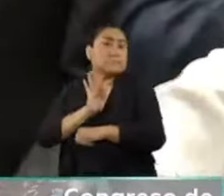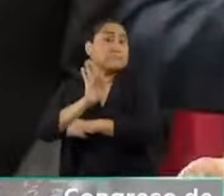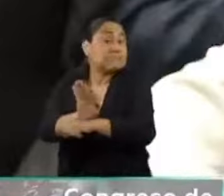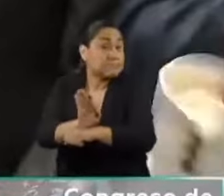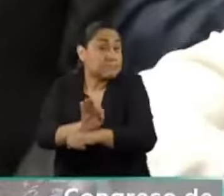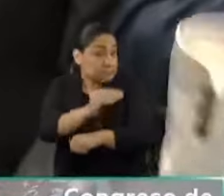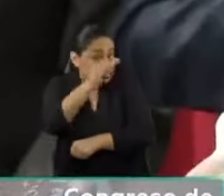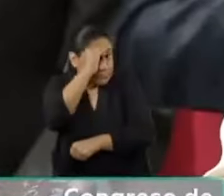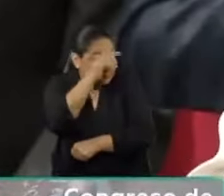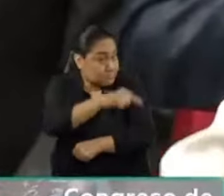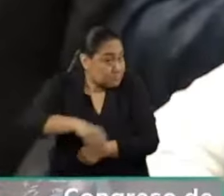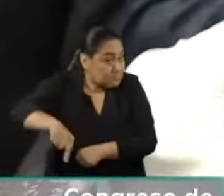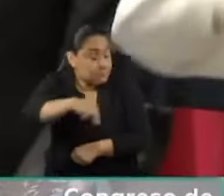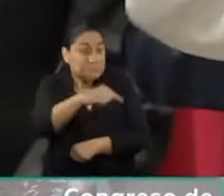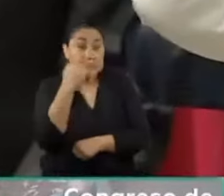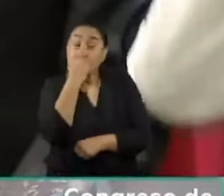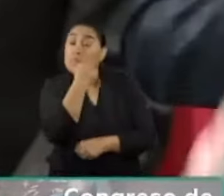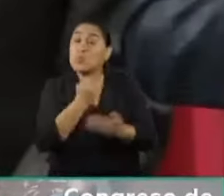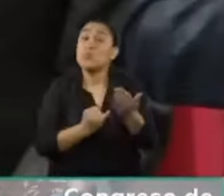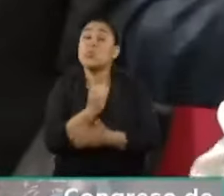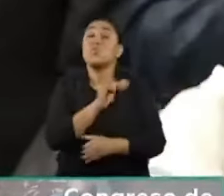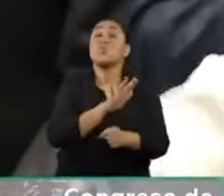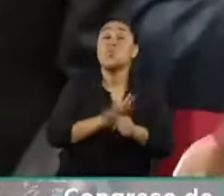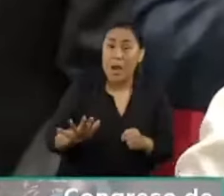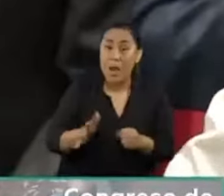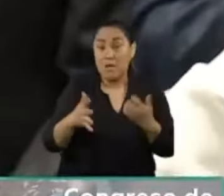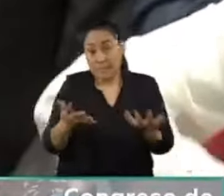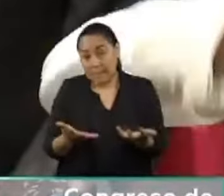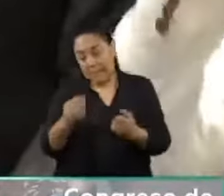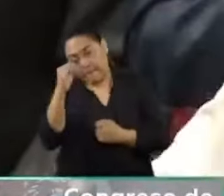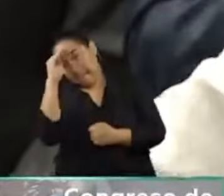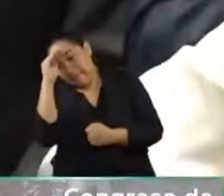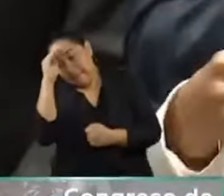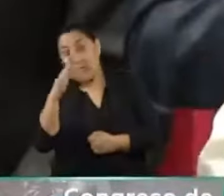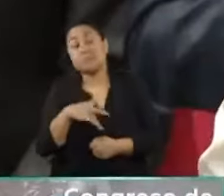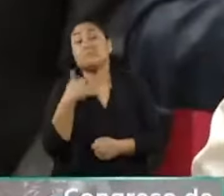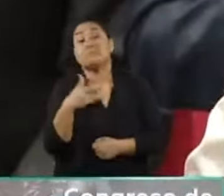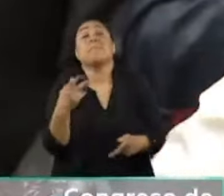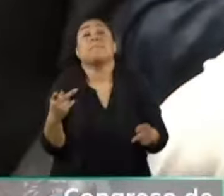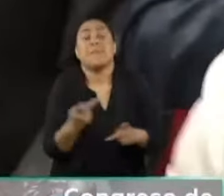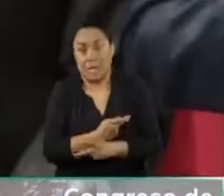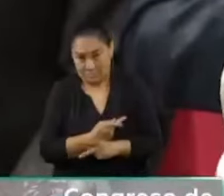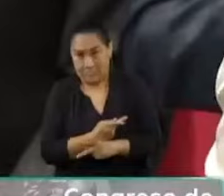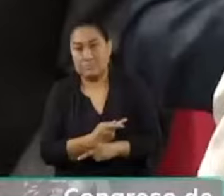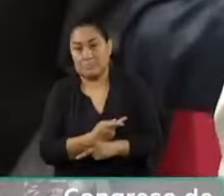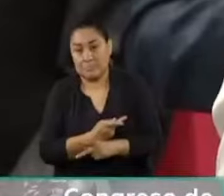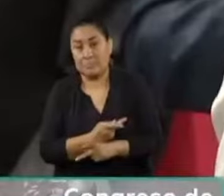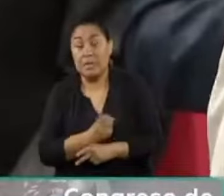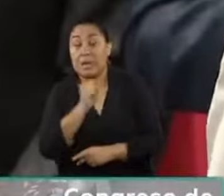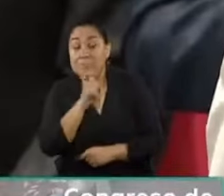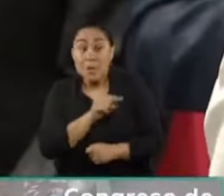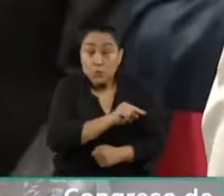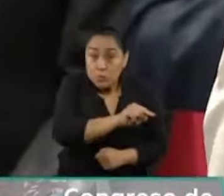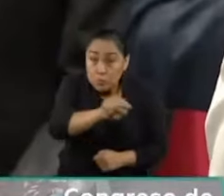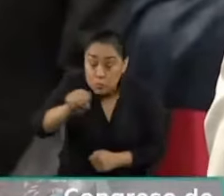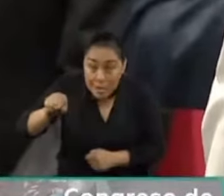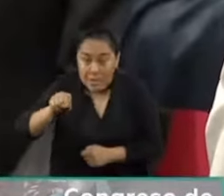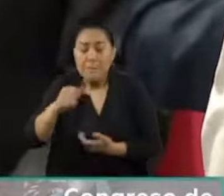última palabra y decidir qué sucederá ustedes